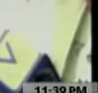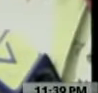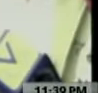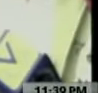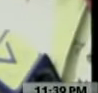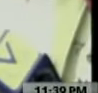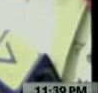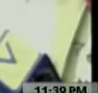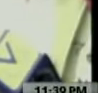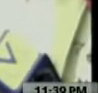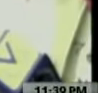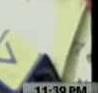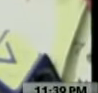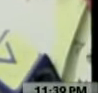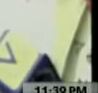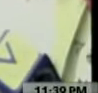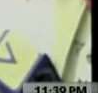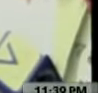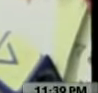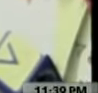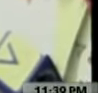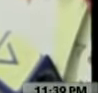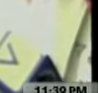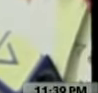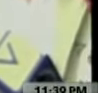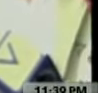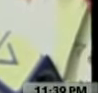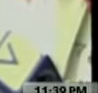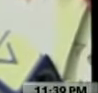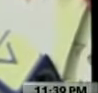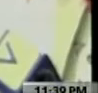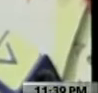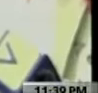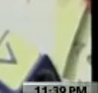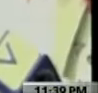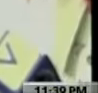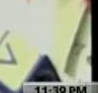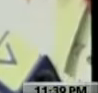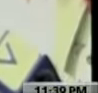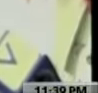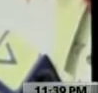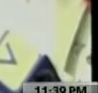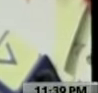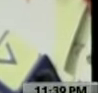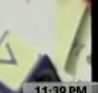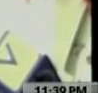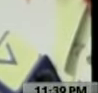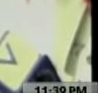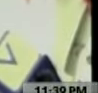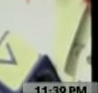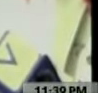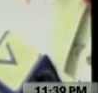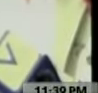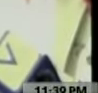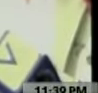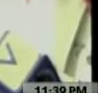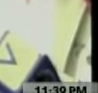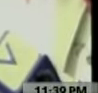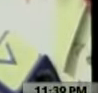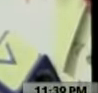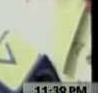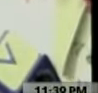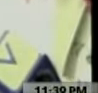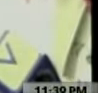ello. Lo dice también el Estatuto de Roma. Artículo 7. Serán juzgados por crímenes de lesa